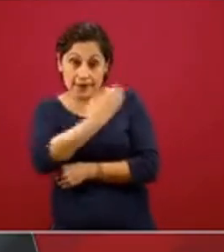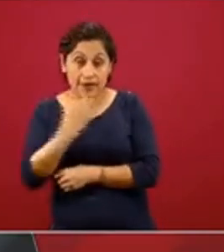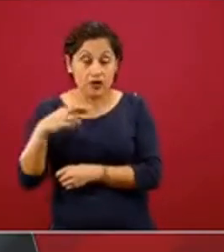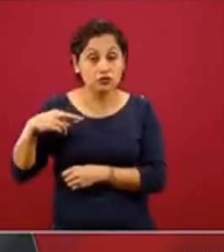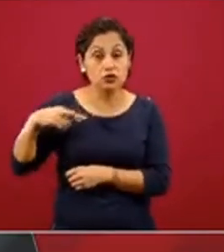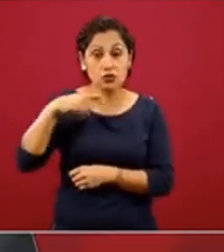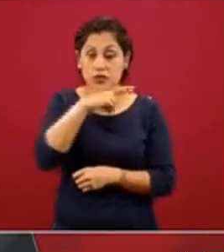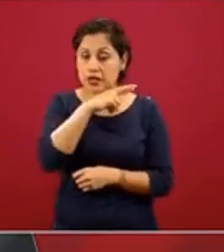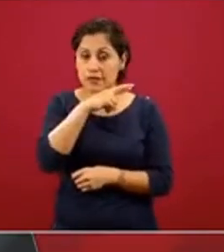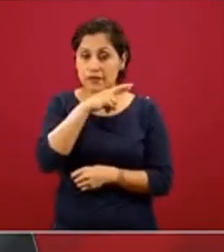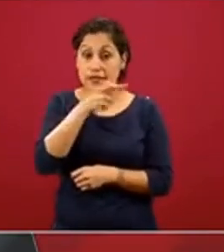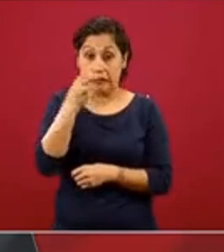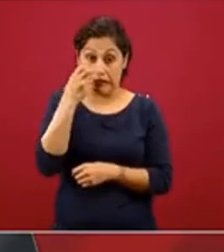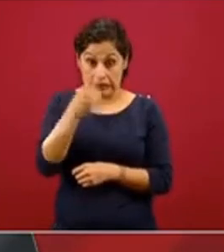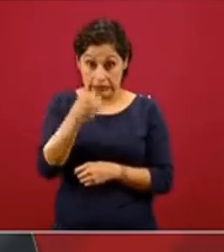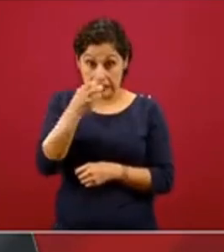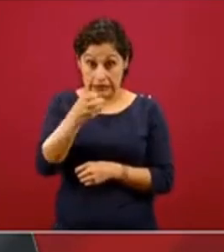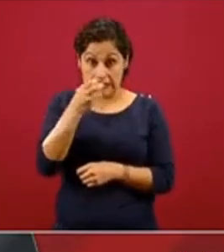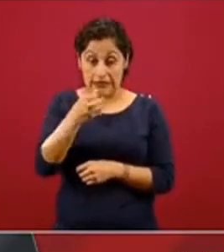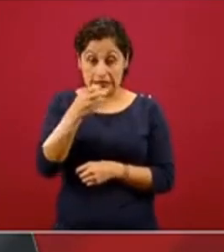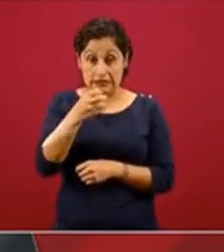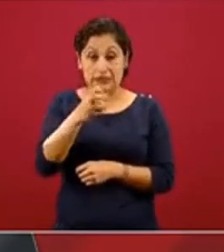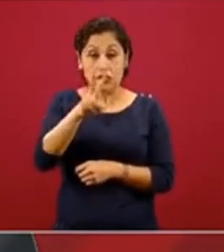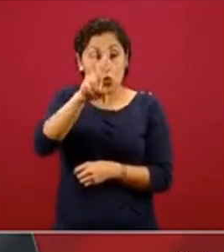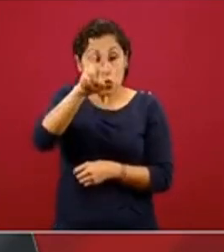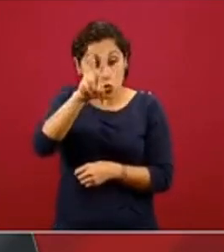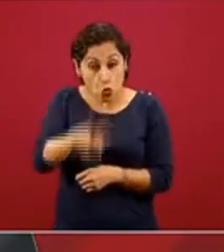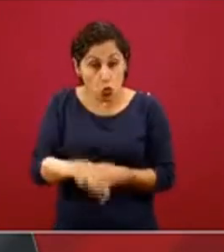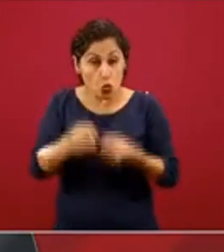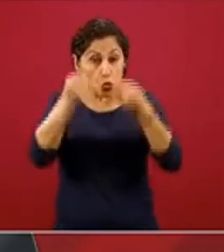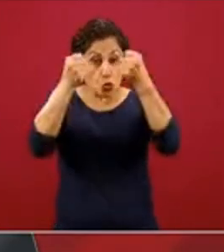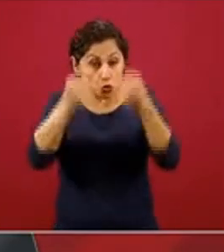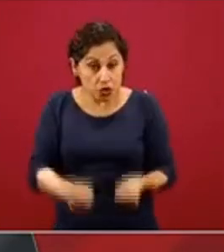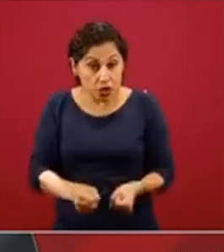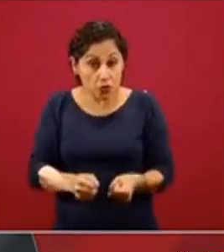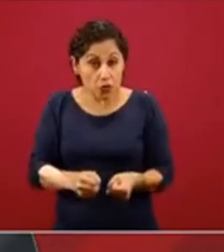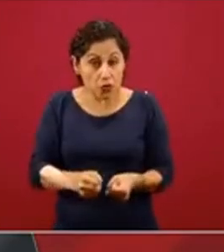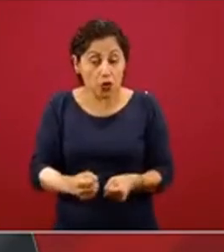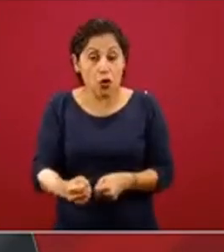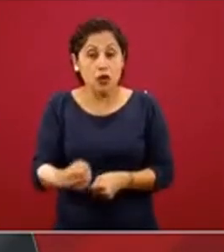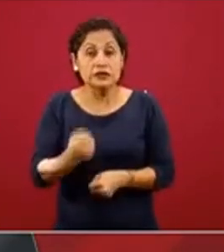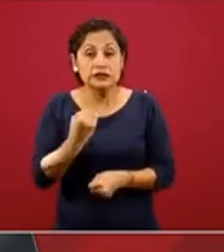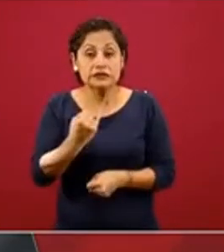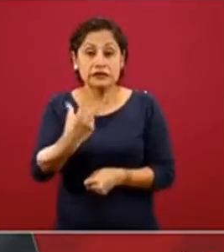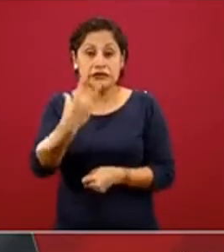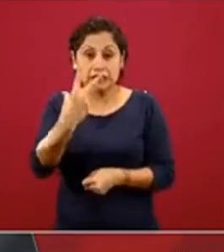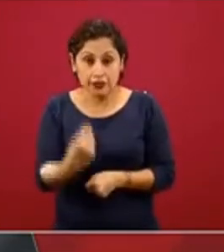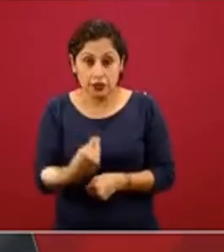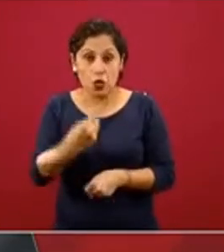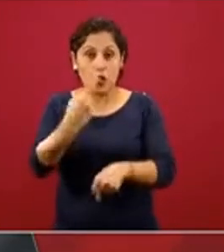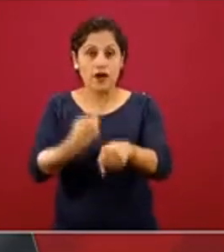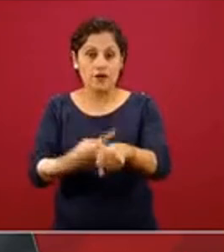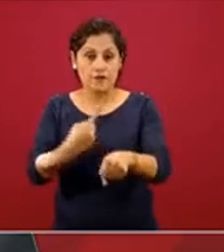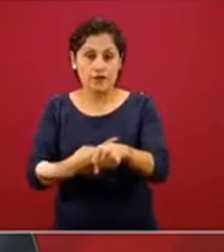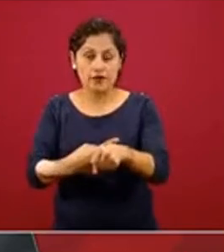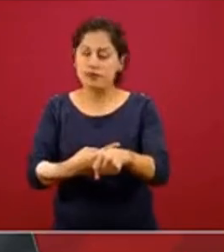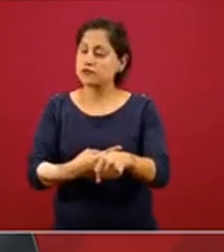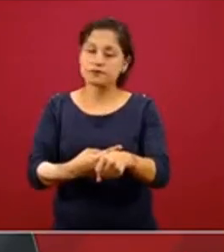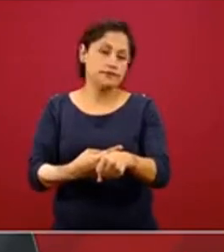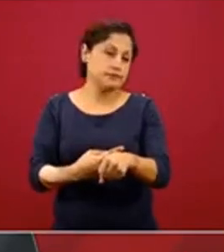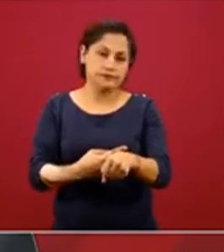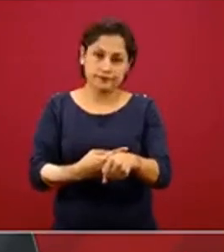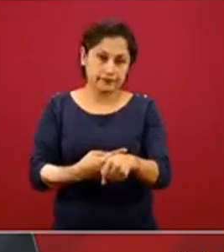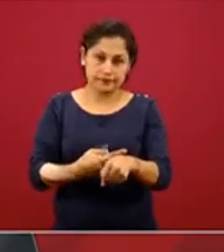no representan un instrumento de diagnóstico útil para el diagnóstico confirmatorio de